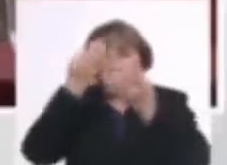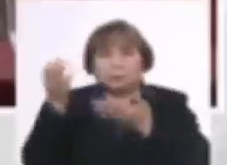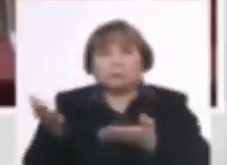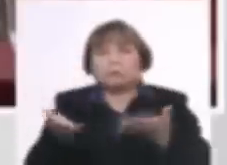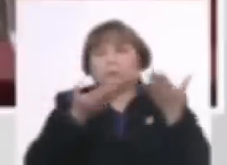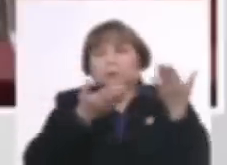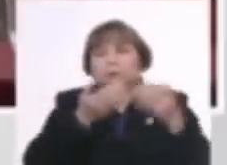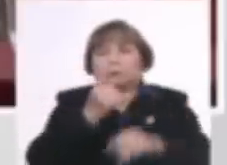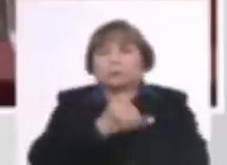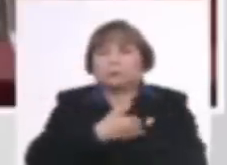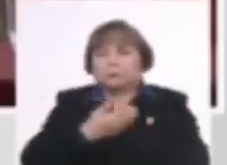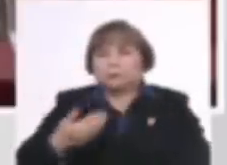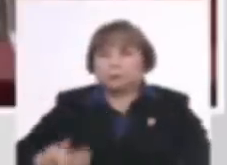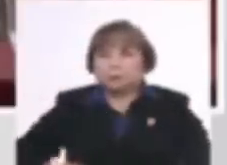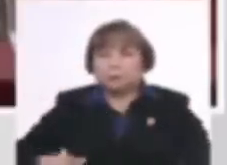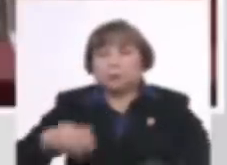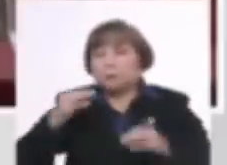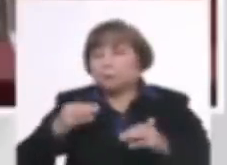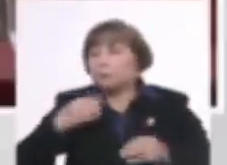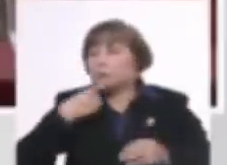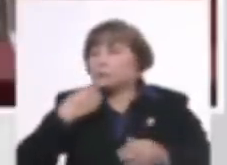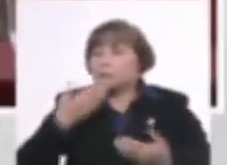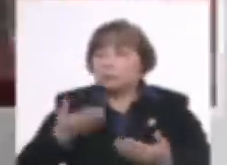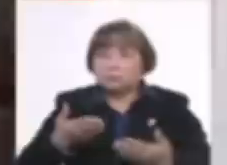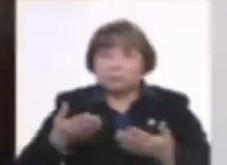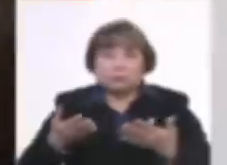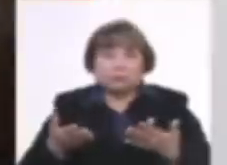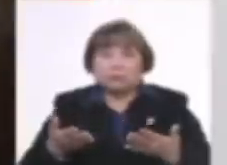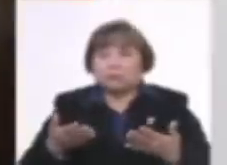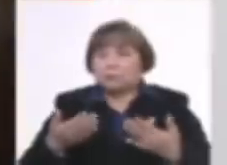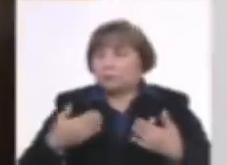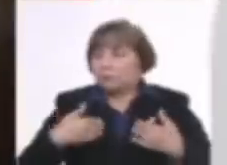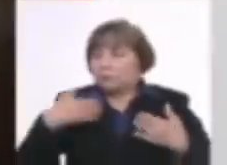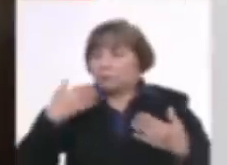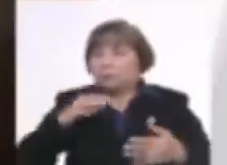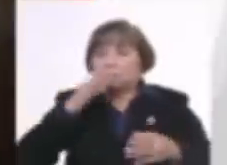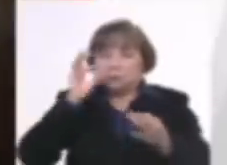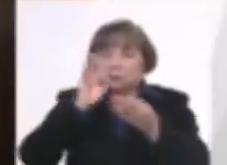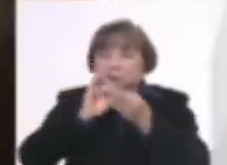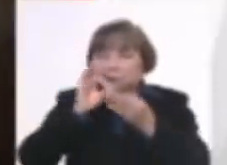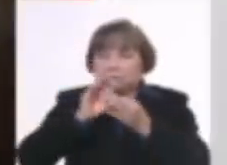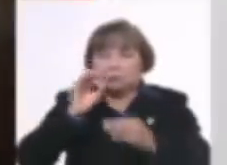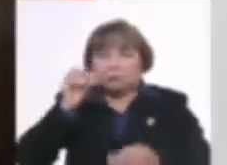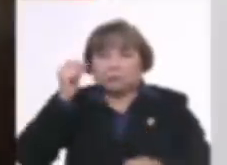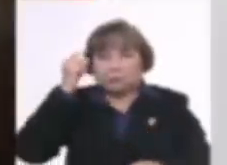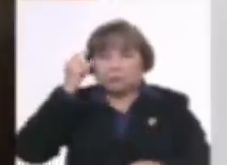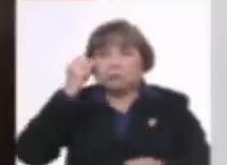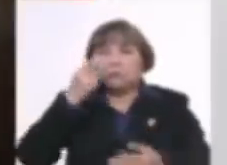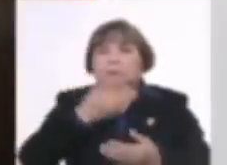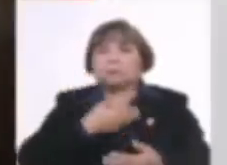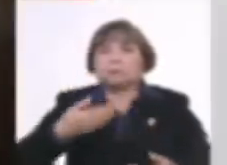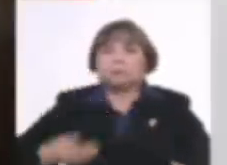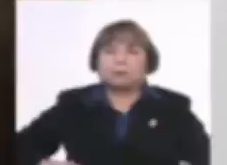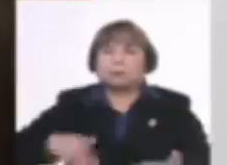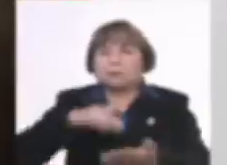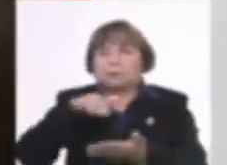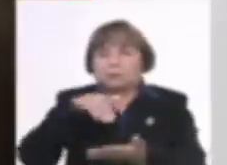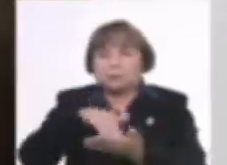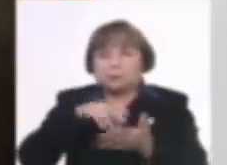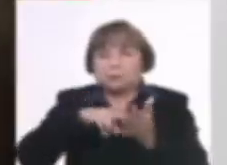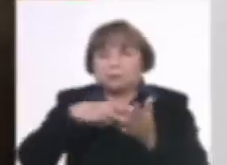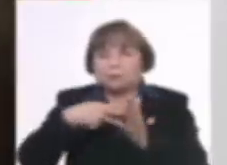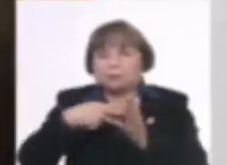una entidad del Estado. Si bien ella, como ya lo ha precisado, no entendía que el gobierno central